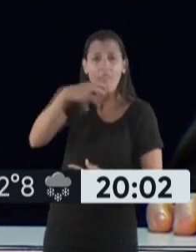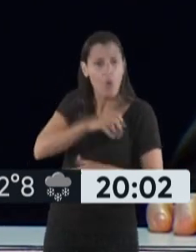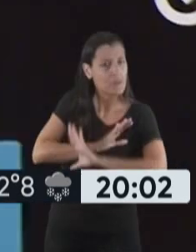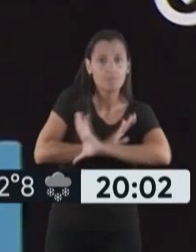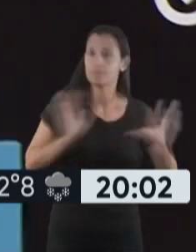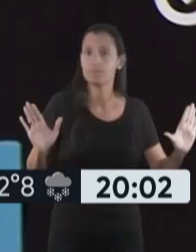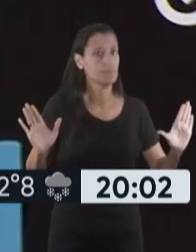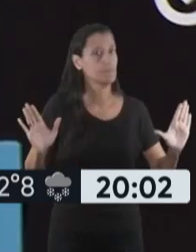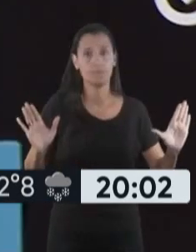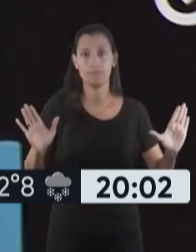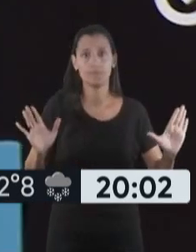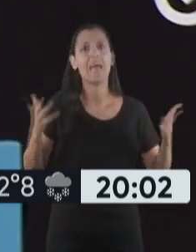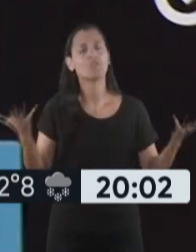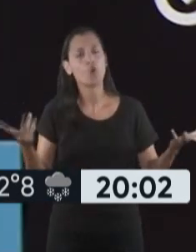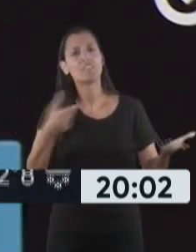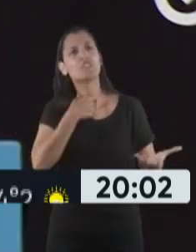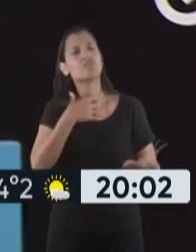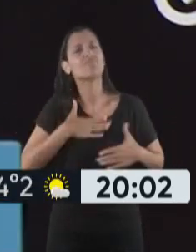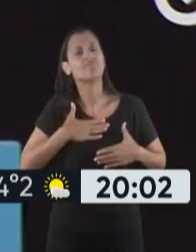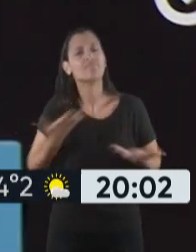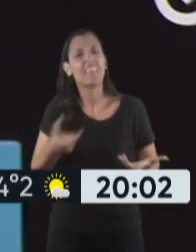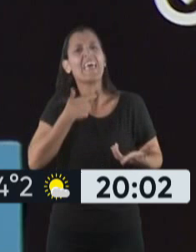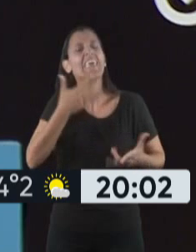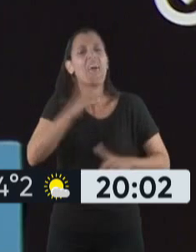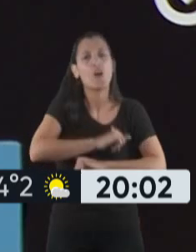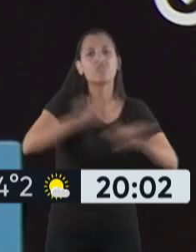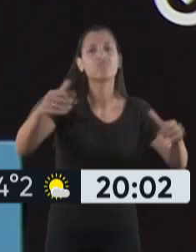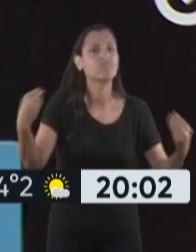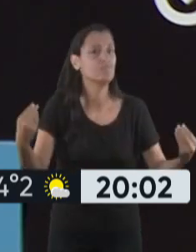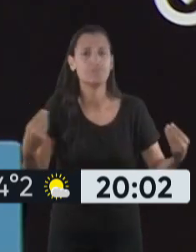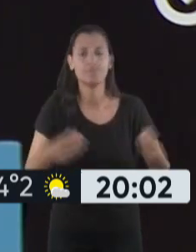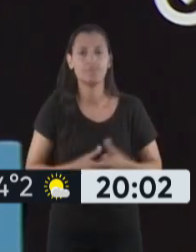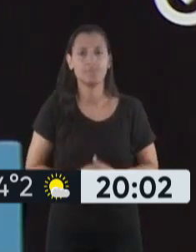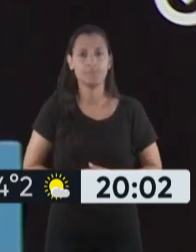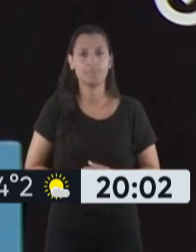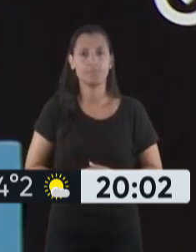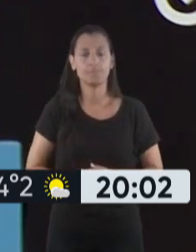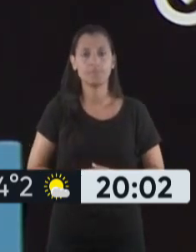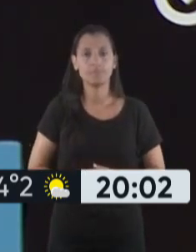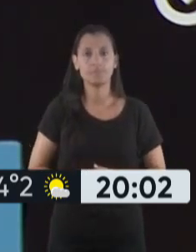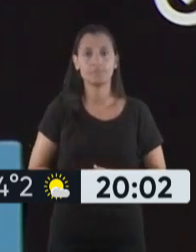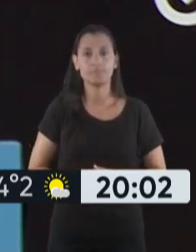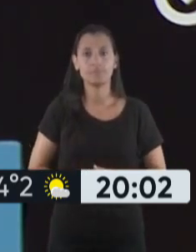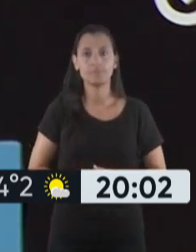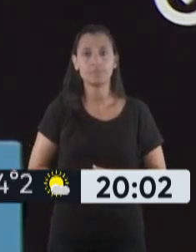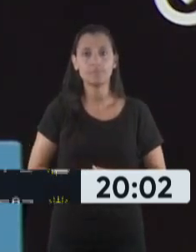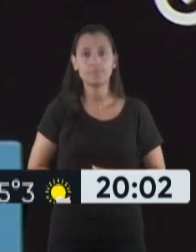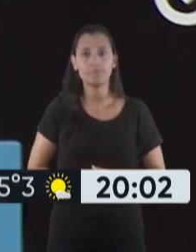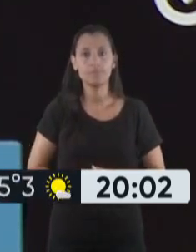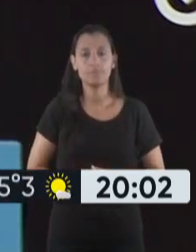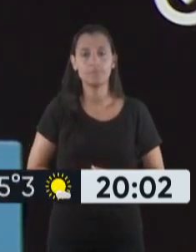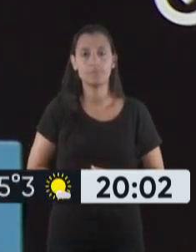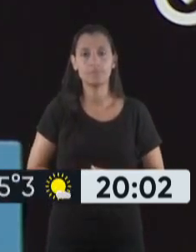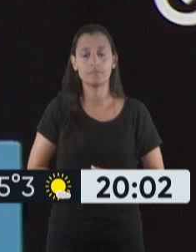cual, lo que quiero transmitirles es que